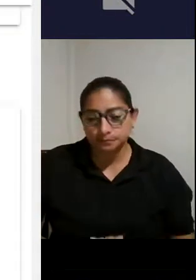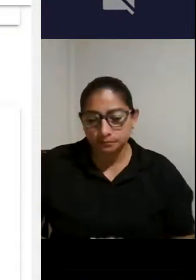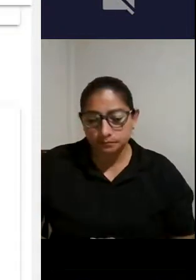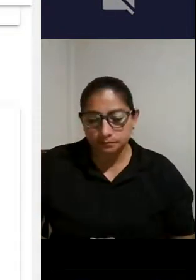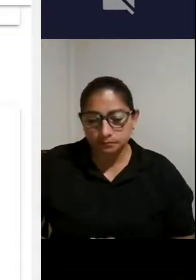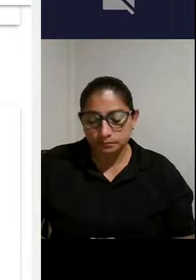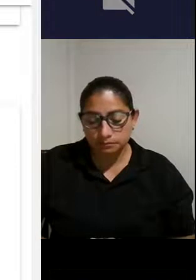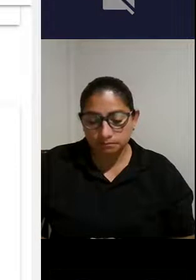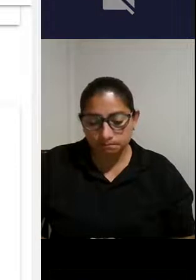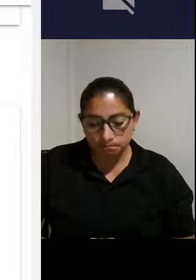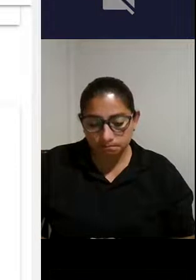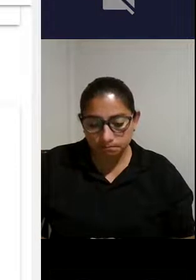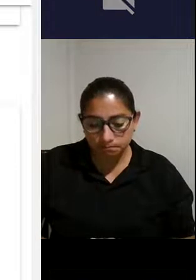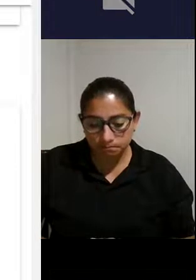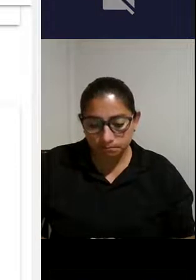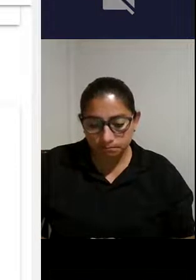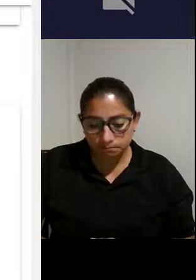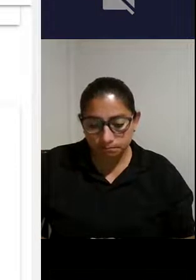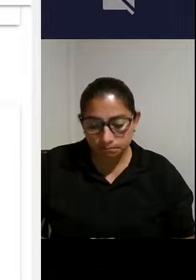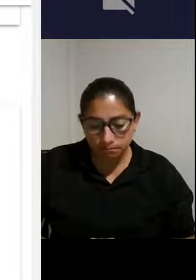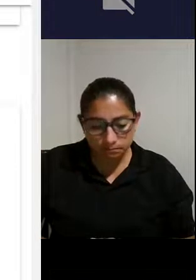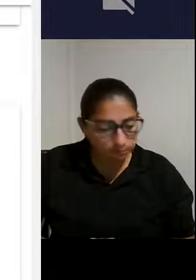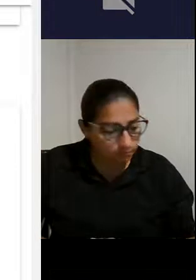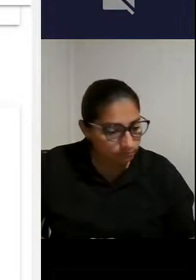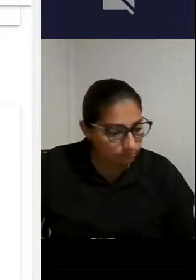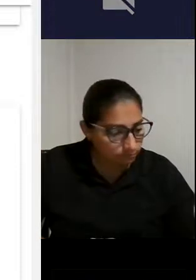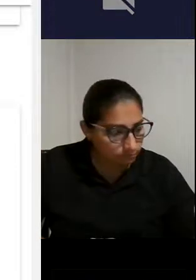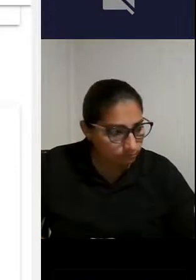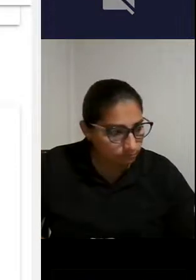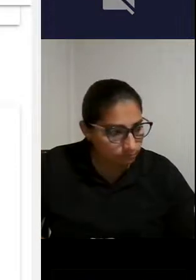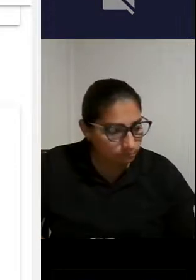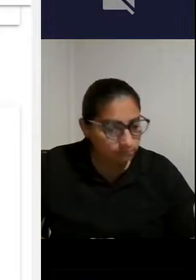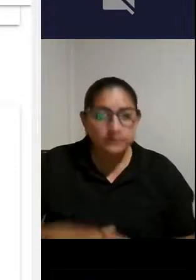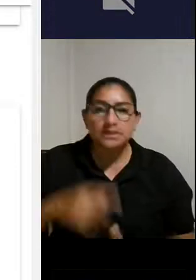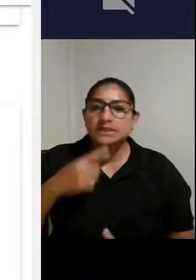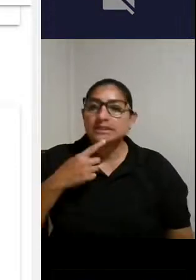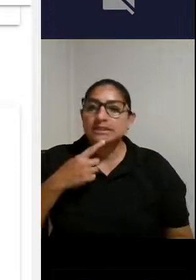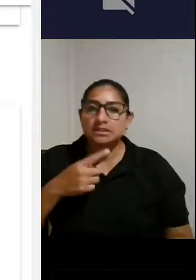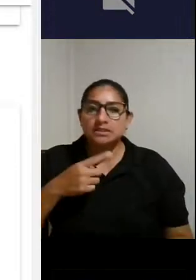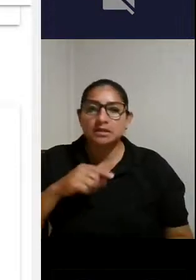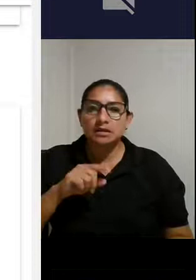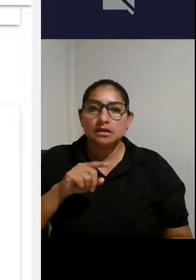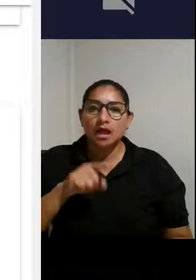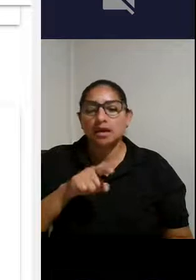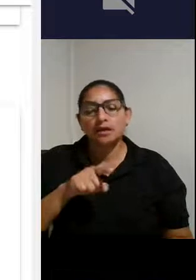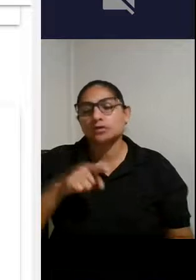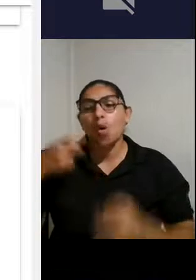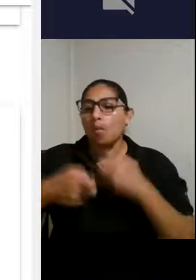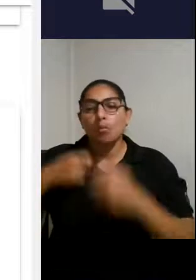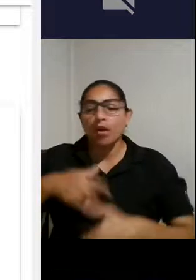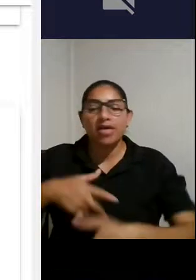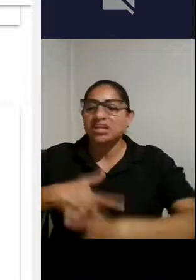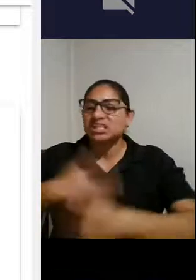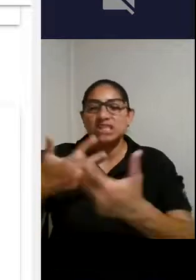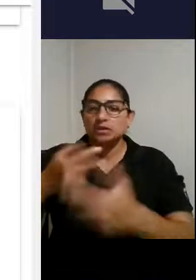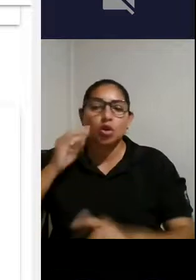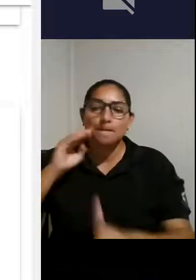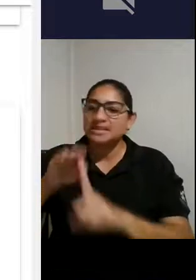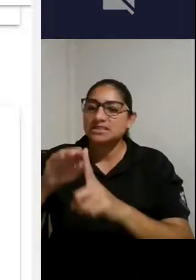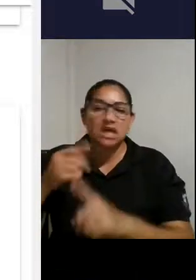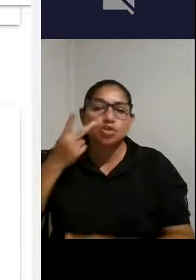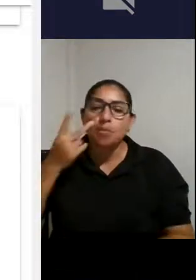Digamos, dale vos. Bueno, en realidad es porque a mí no me aparece el chat. Entonces no sé, no puedo ver lo